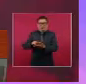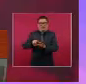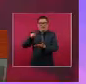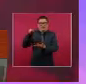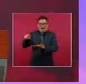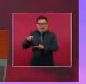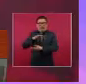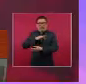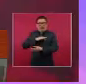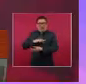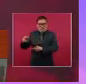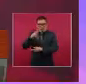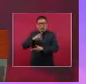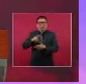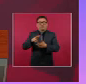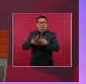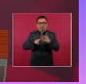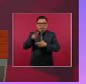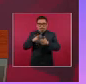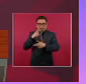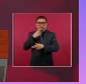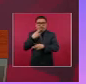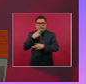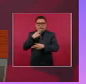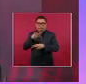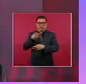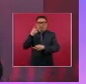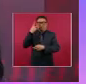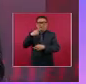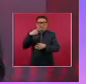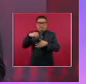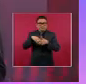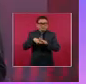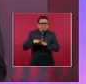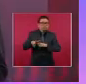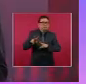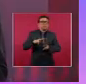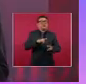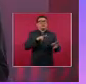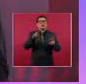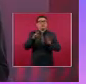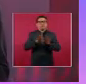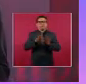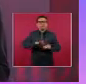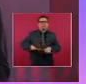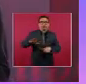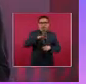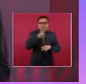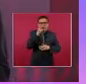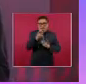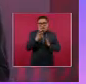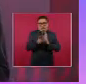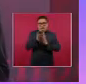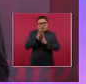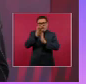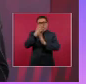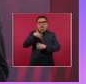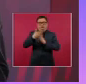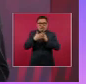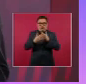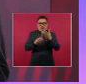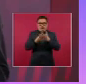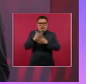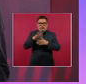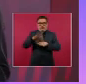puedan internarse. Y por eso también se está construyendo el aeropuerto